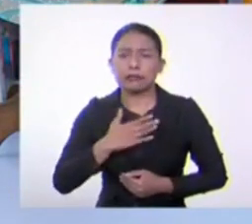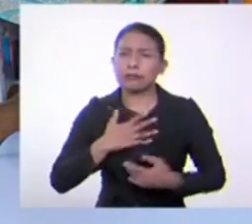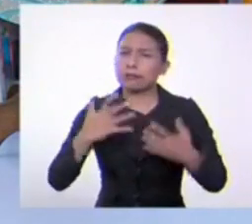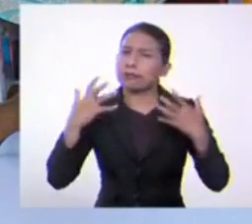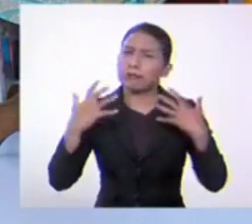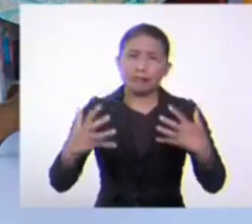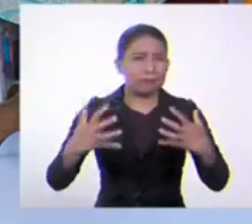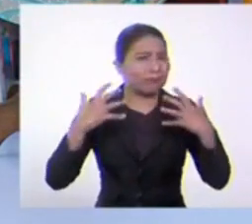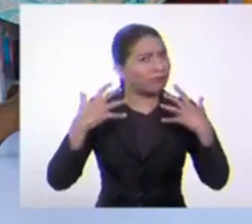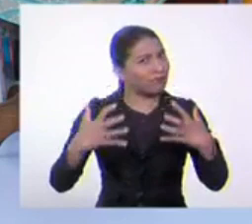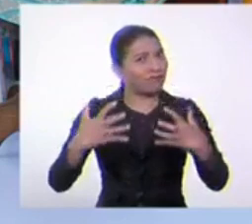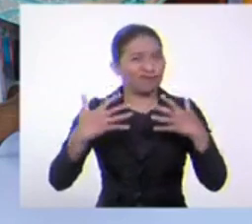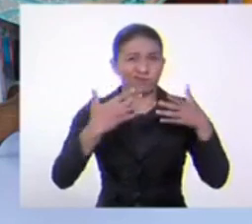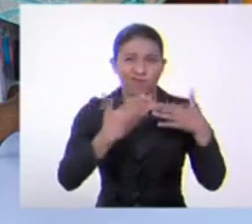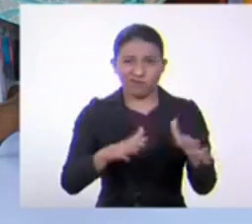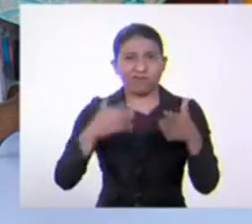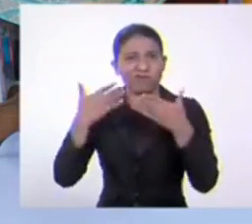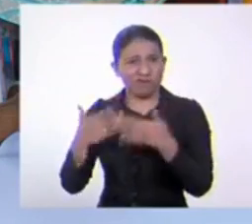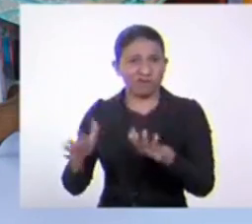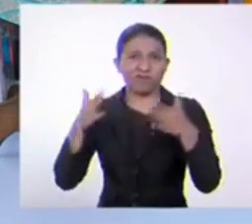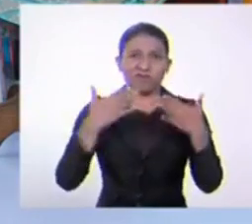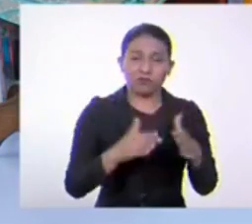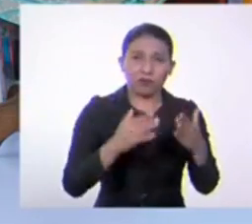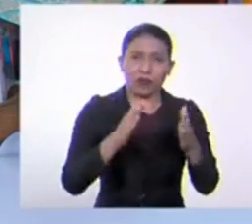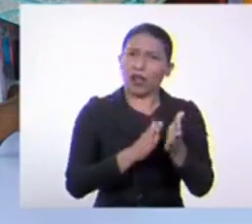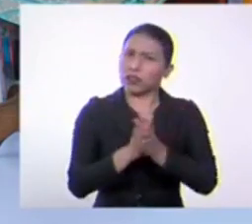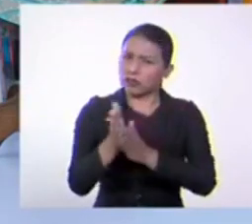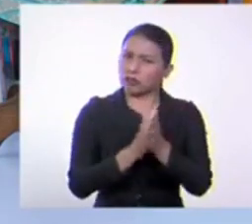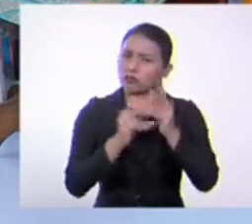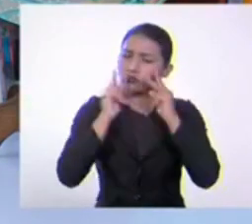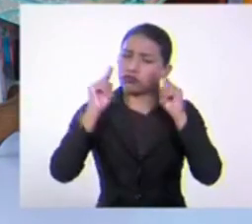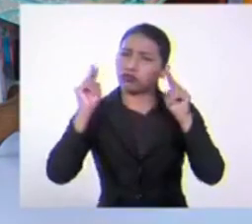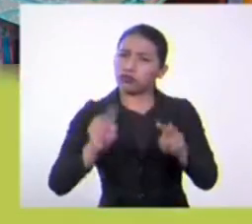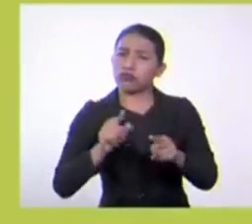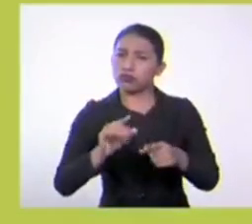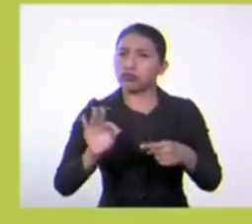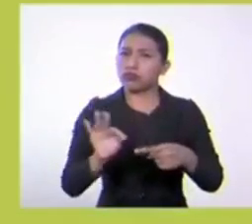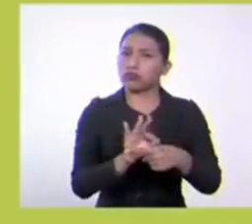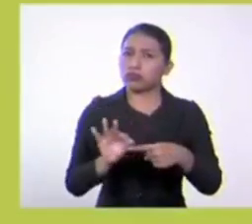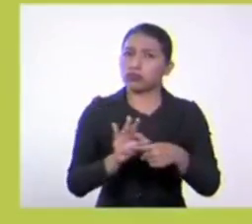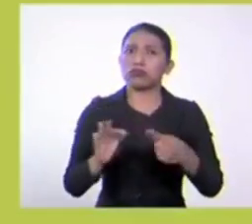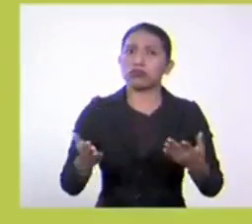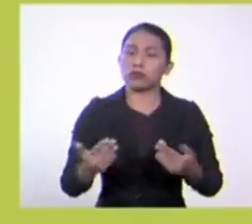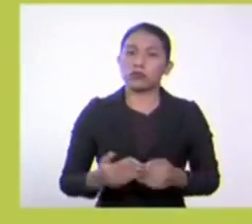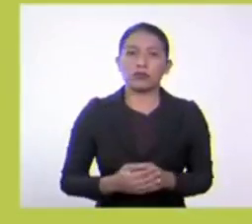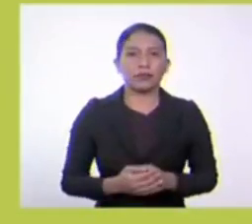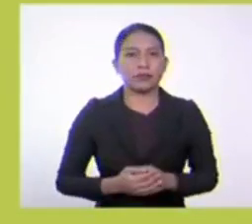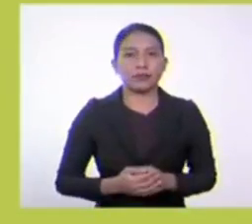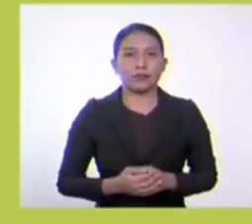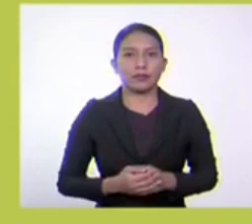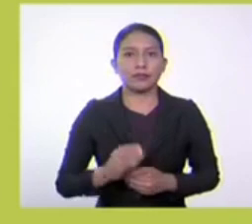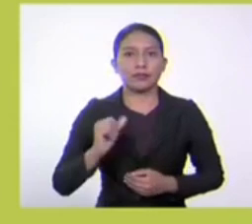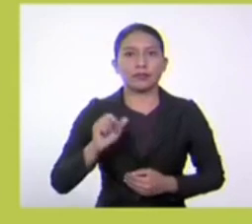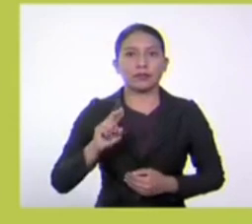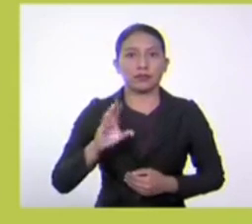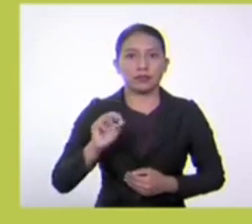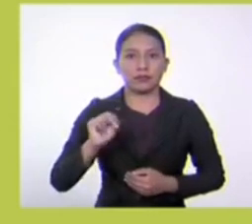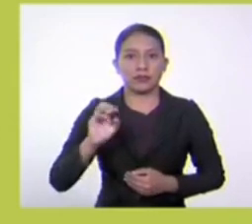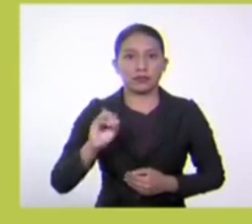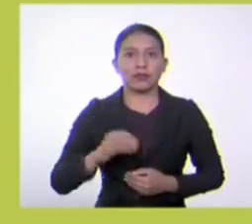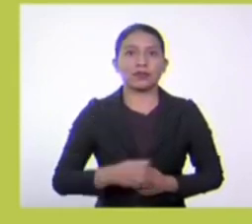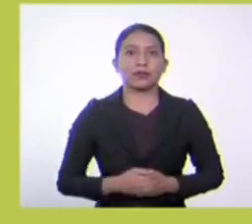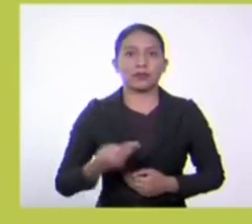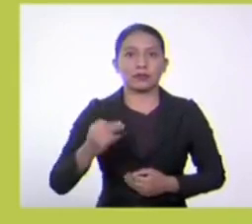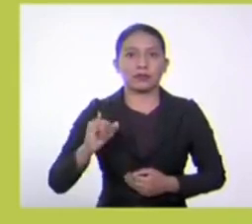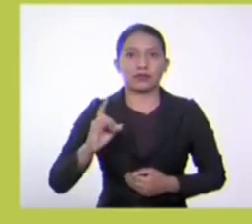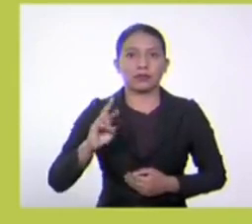y muchas partes interesantes de ella que le brindan el funcionamiento vital. El carbono, el hidrógeno,